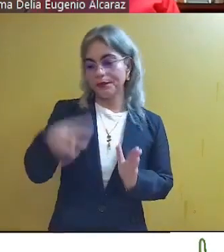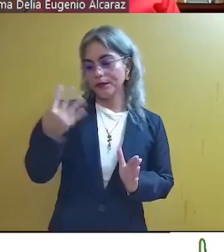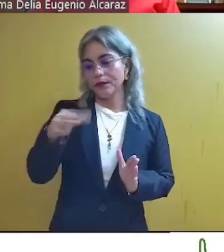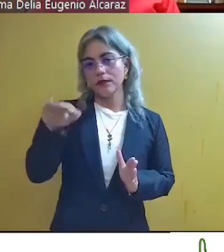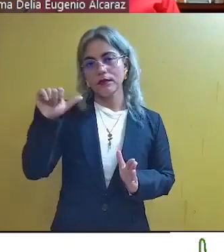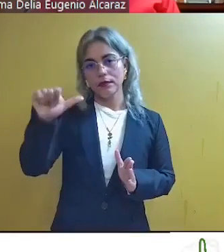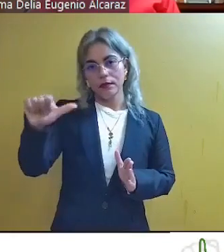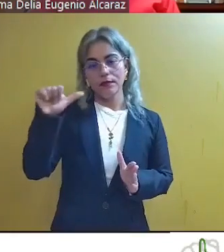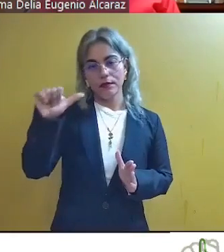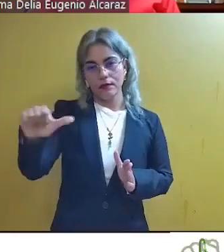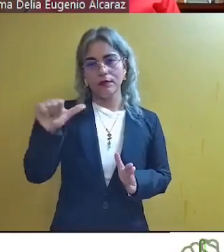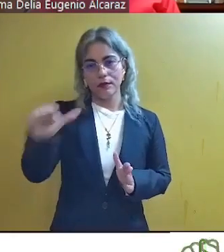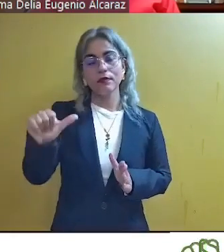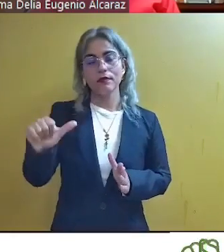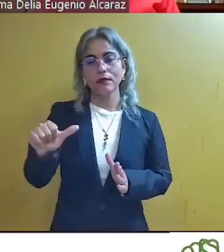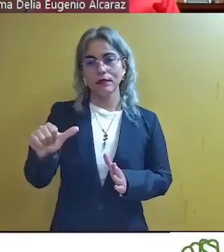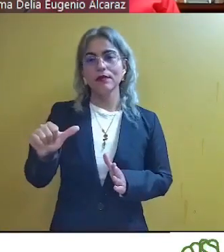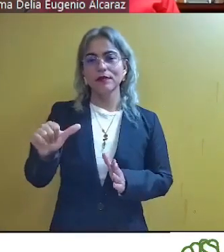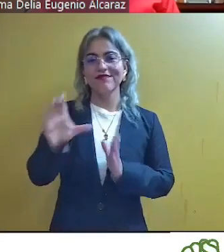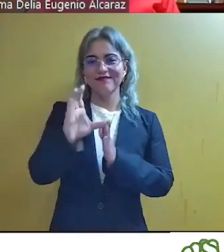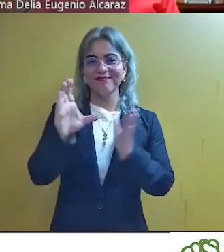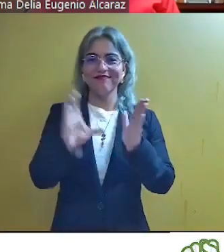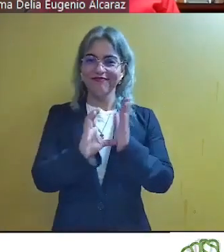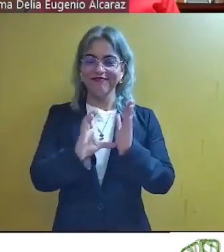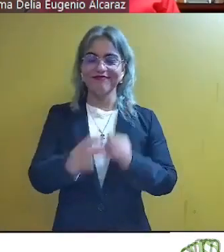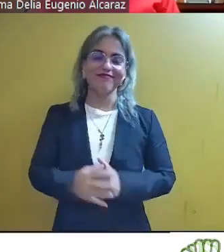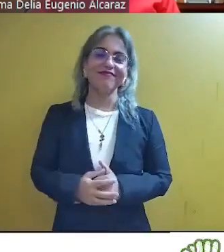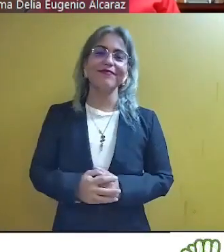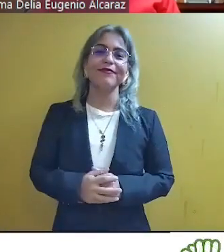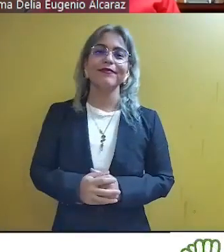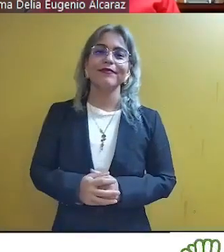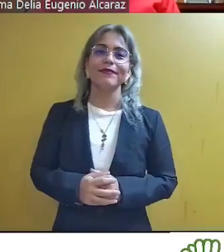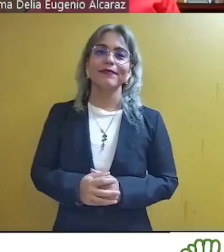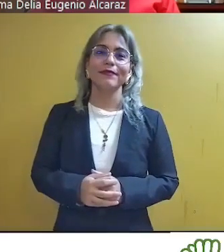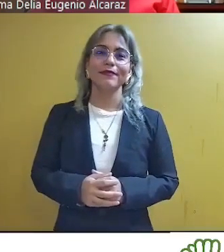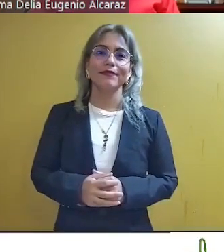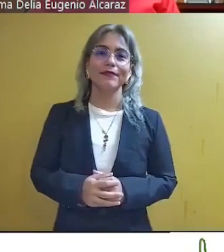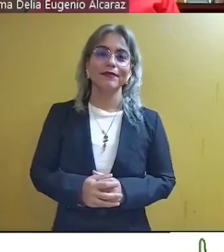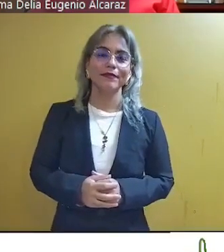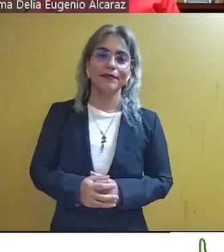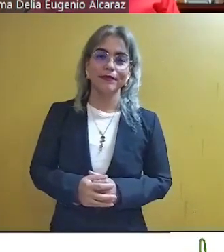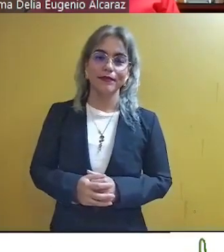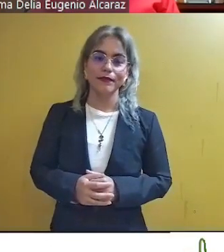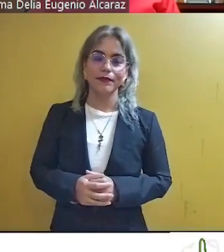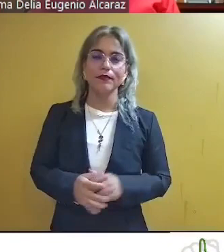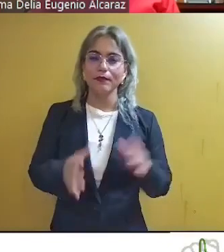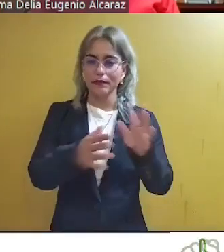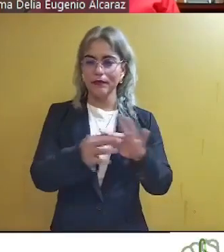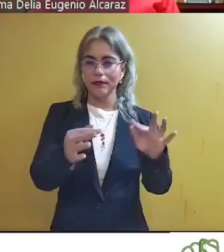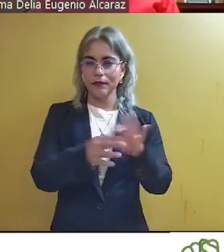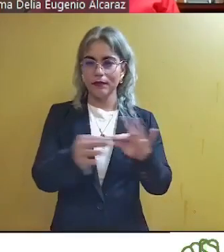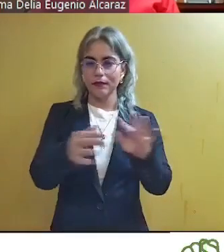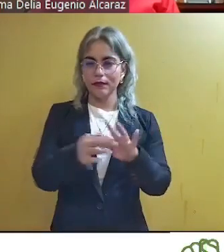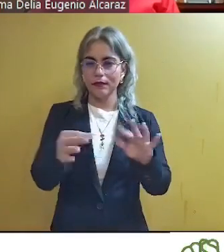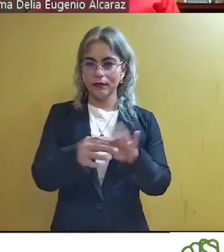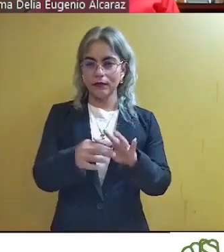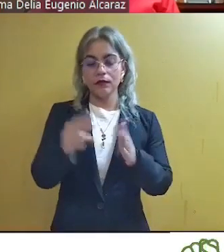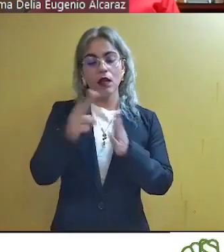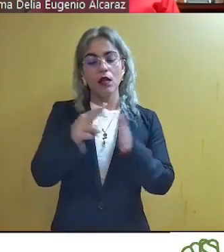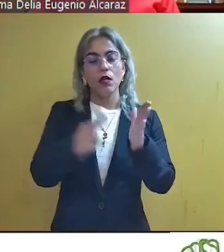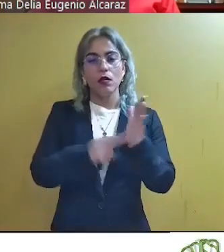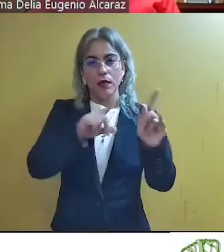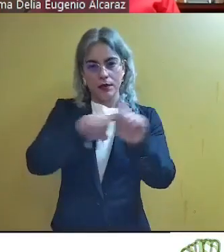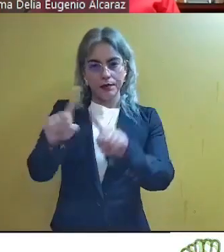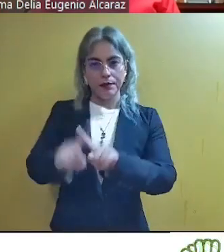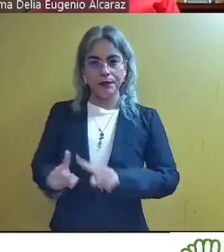16 constitucionales. En ese sentido, contrario a lo que estima la actora y de acuerdo a los preceptos citados en el marco normativo, no